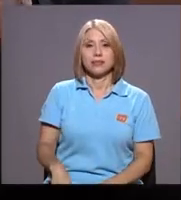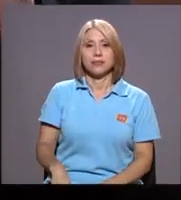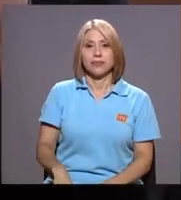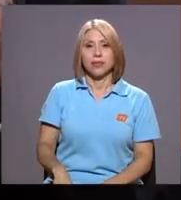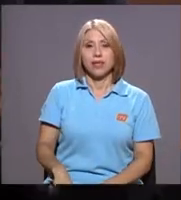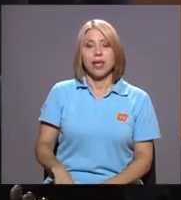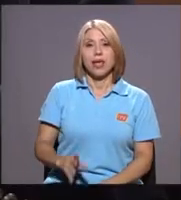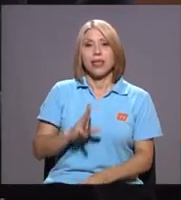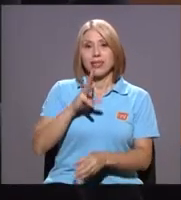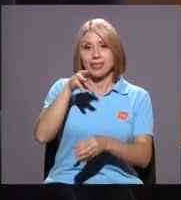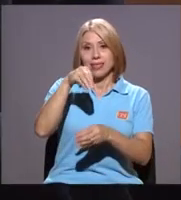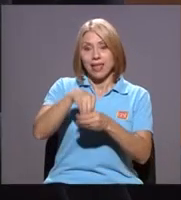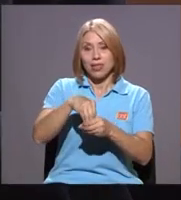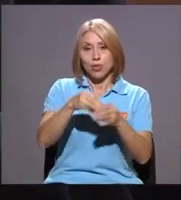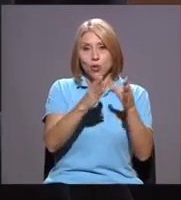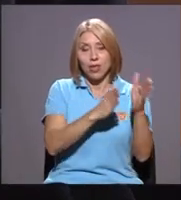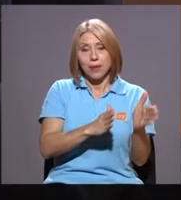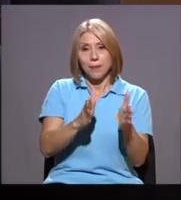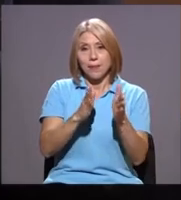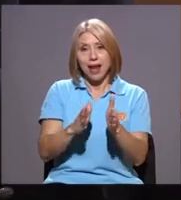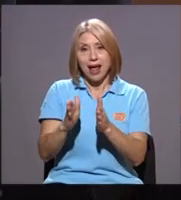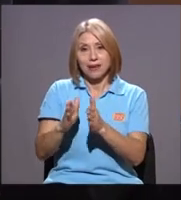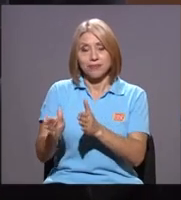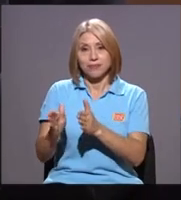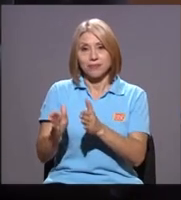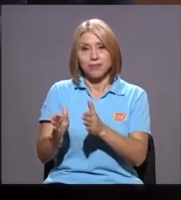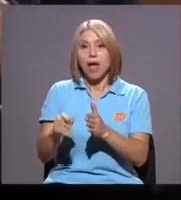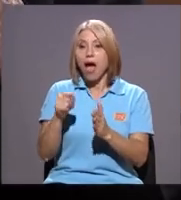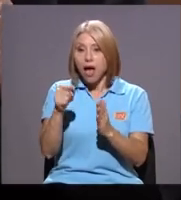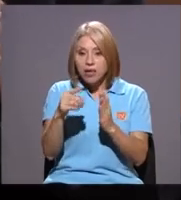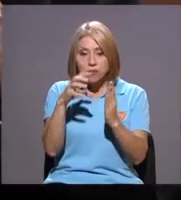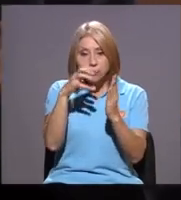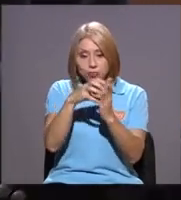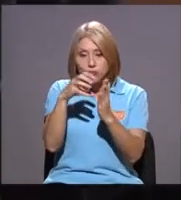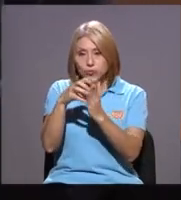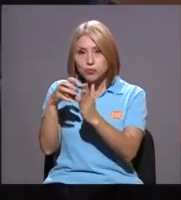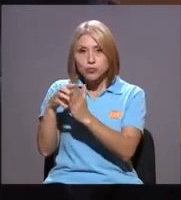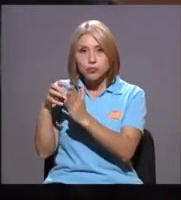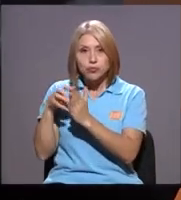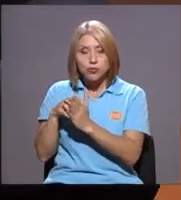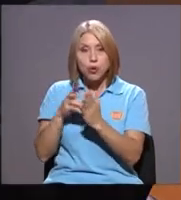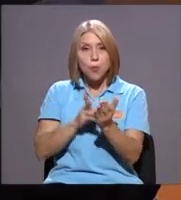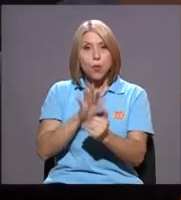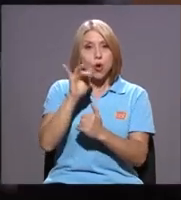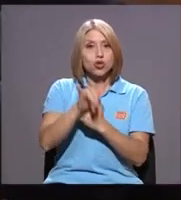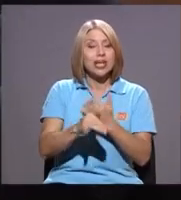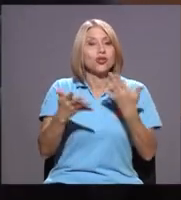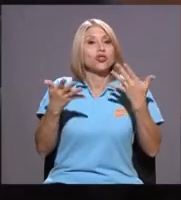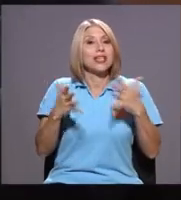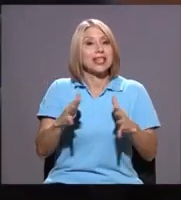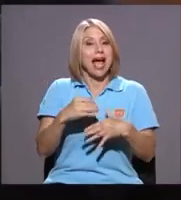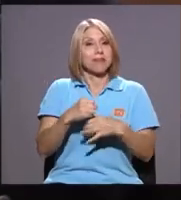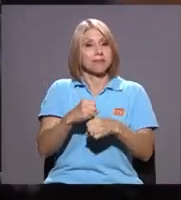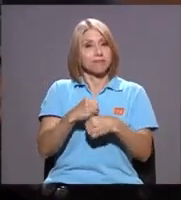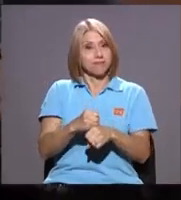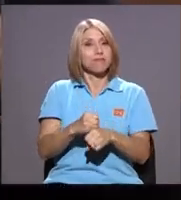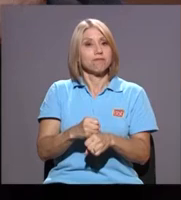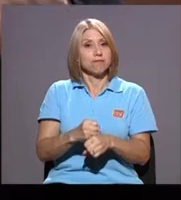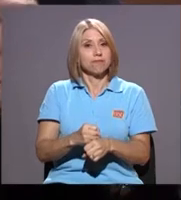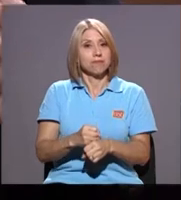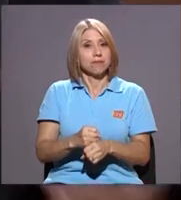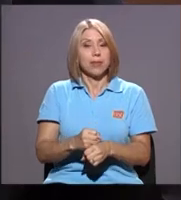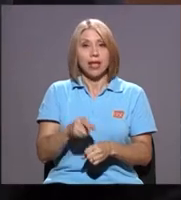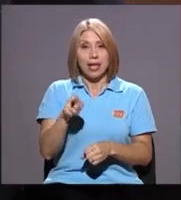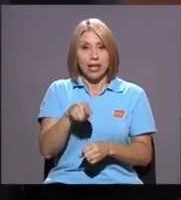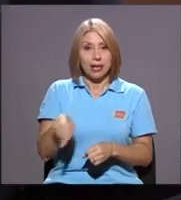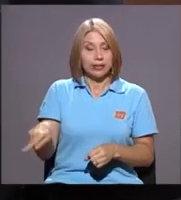del plan se destacan proyectos que están en etapa ya de ejecución, que van a